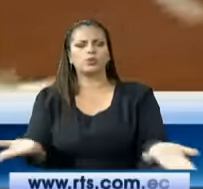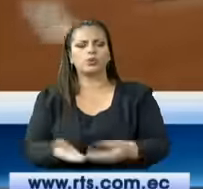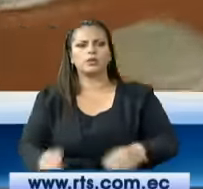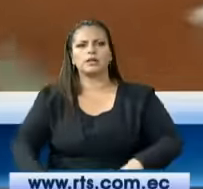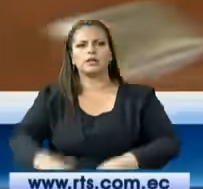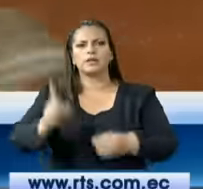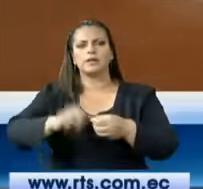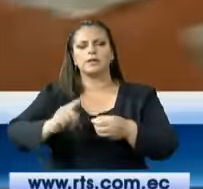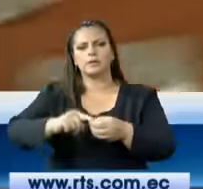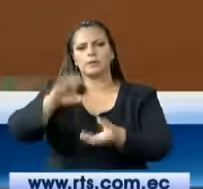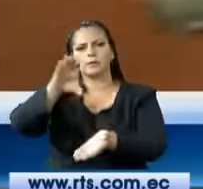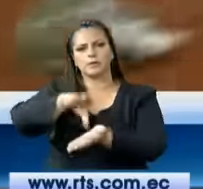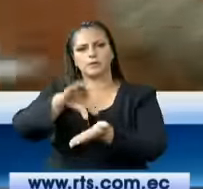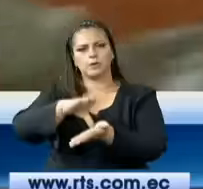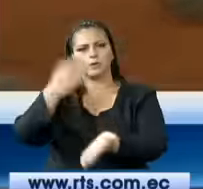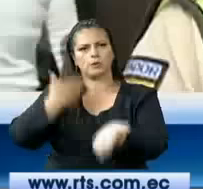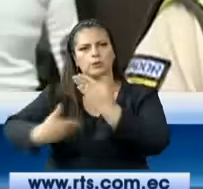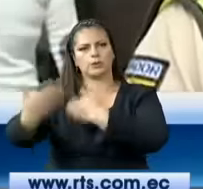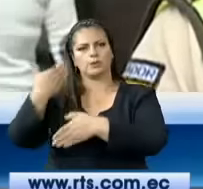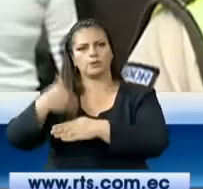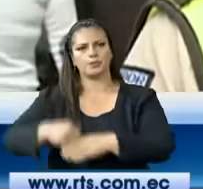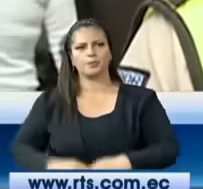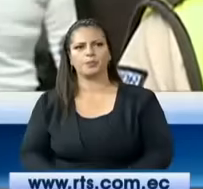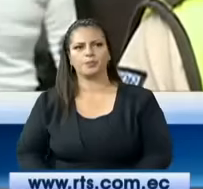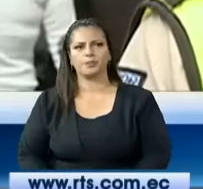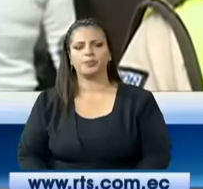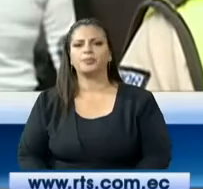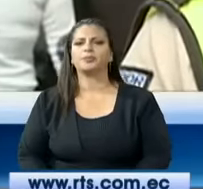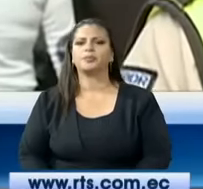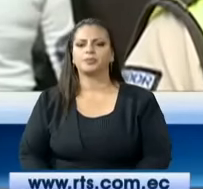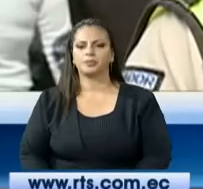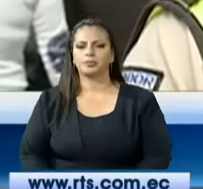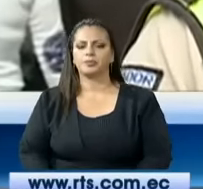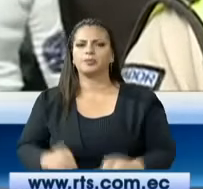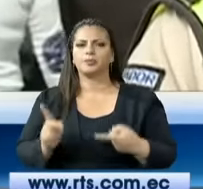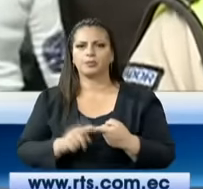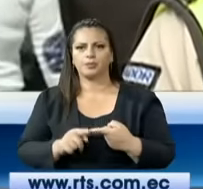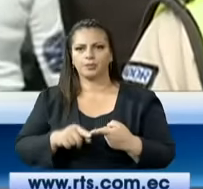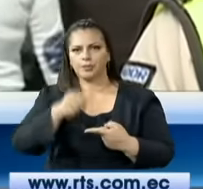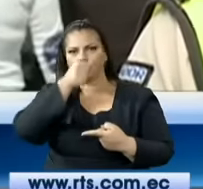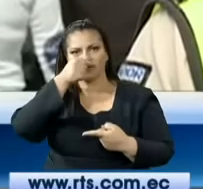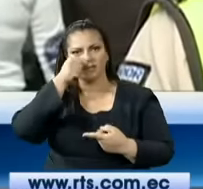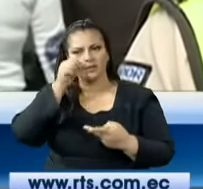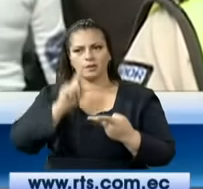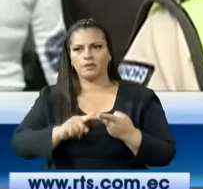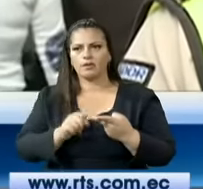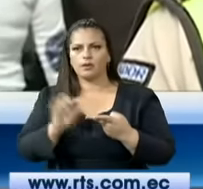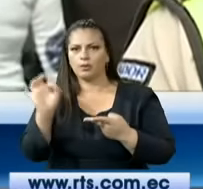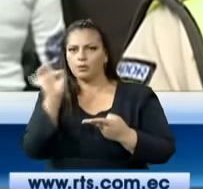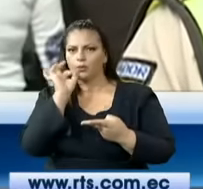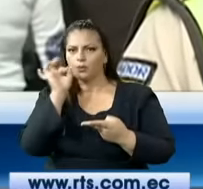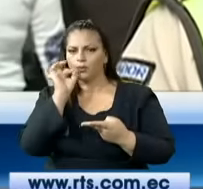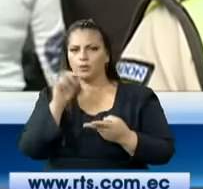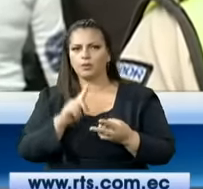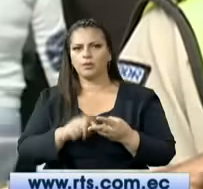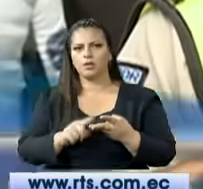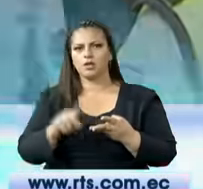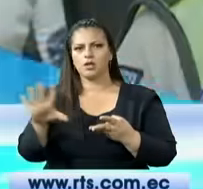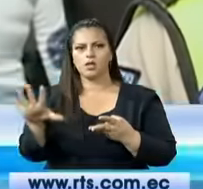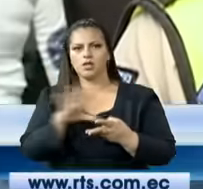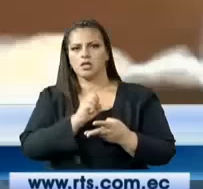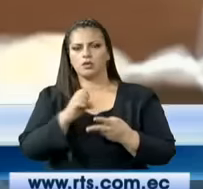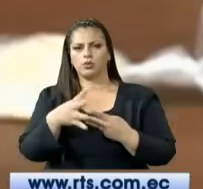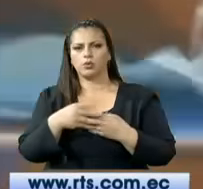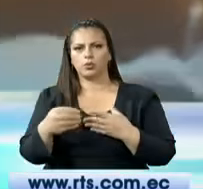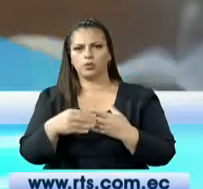de Quito. De marihuana y cloridato, de igual manera más de $500 y 4 teléfonos